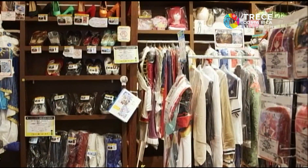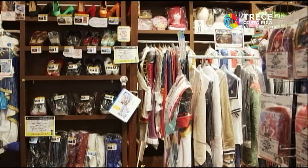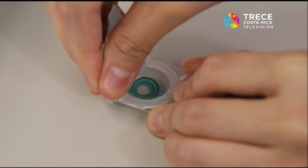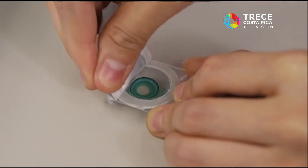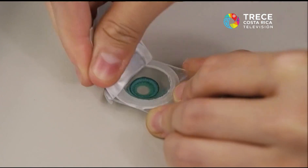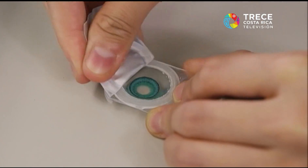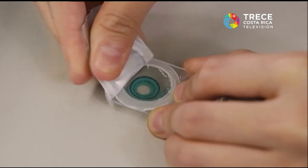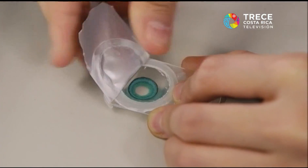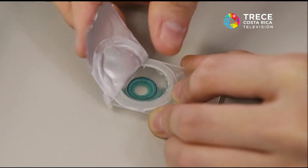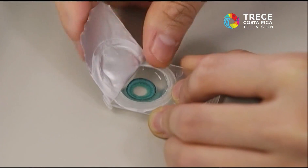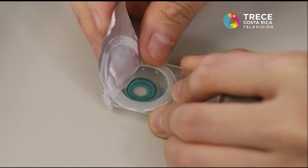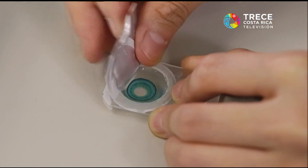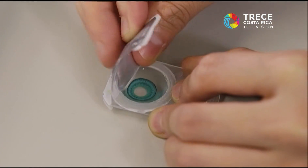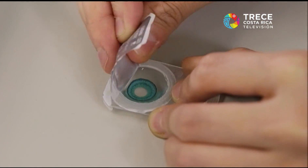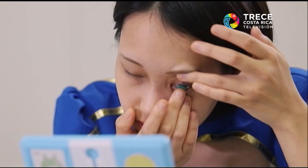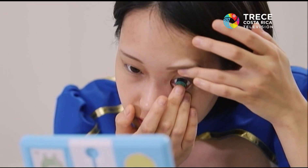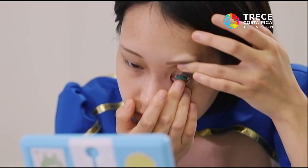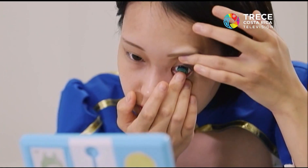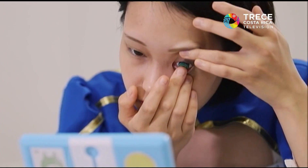elegido.